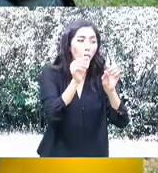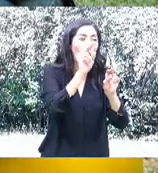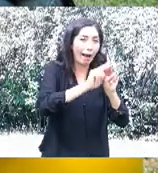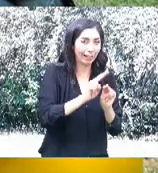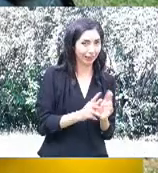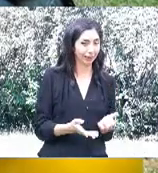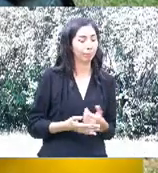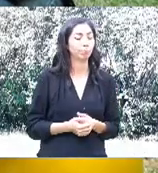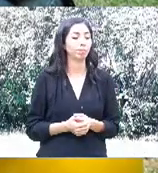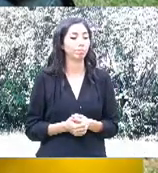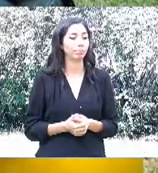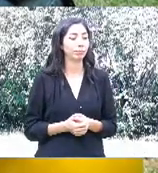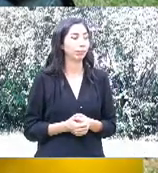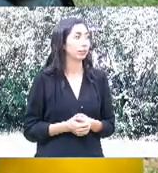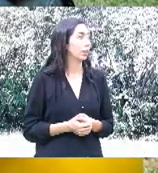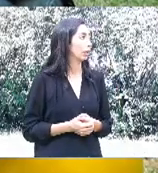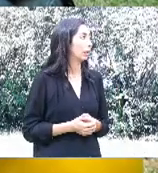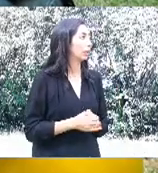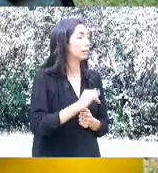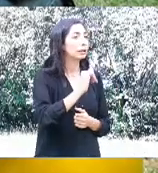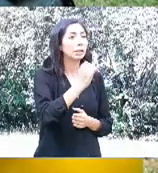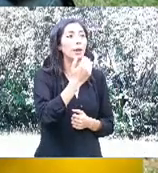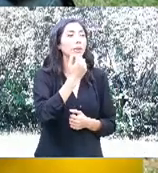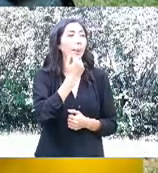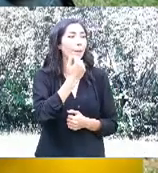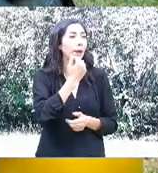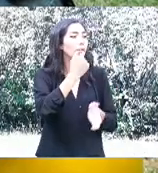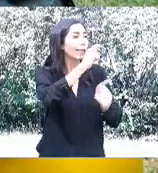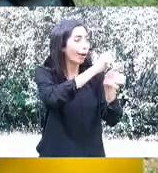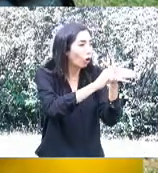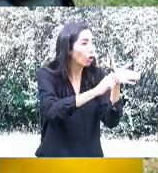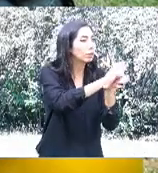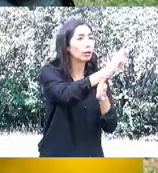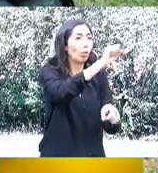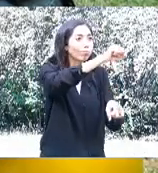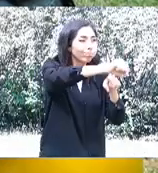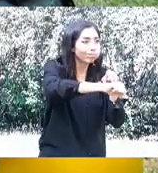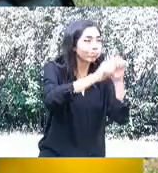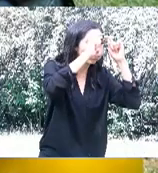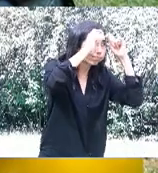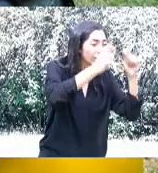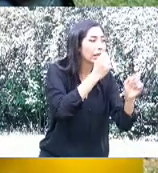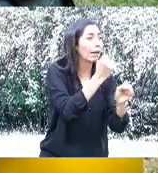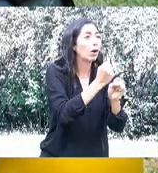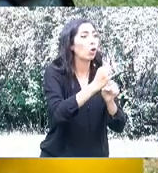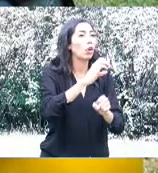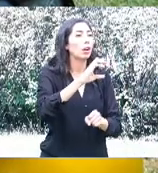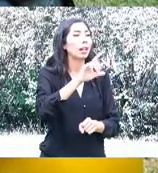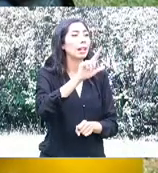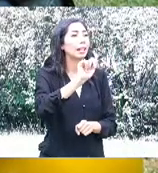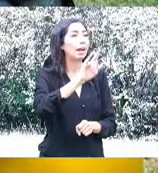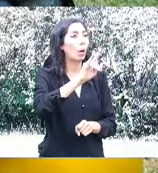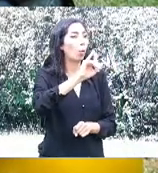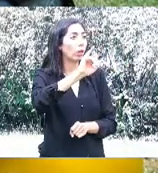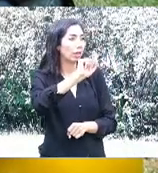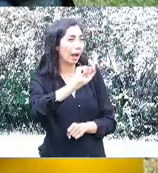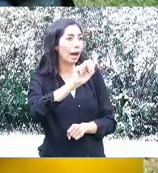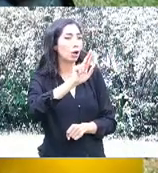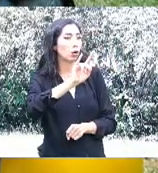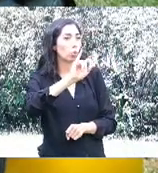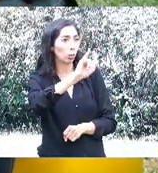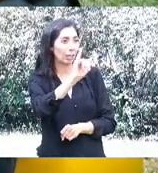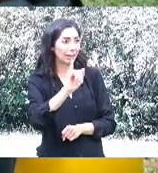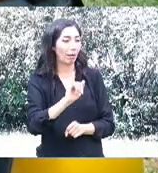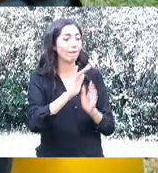eh hacemos un reconocimiento también del trabajo de Claudia Ruiz Pérez eh de la biblioteca central